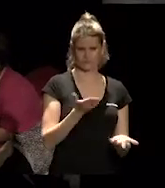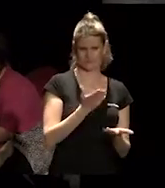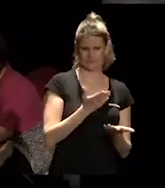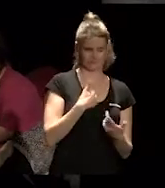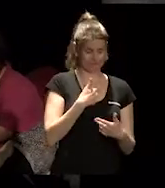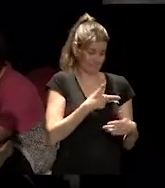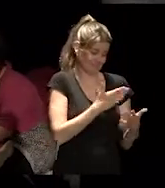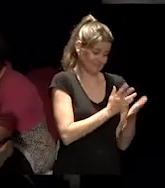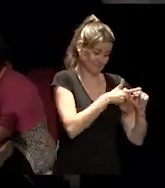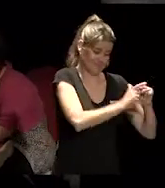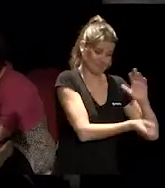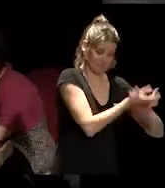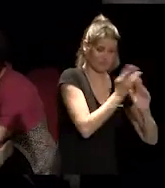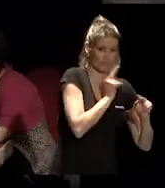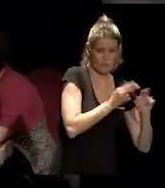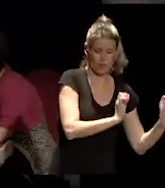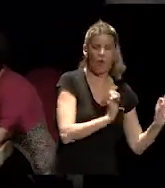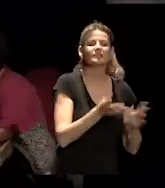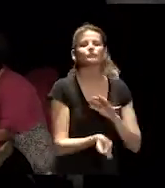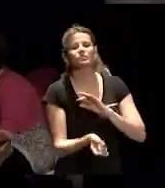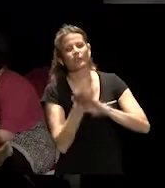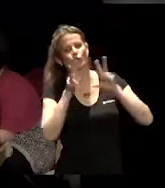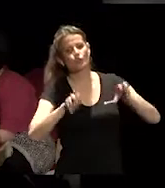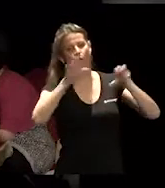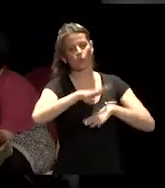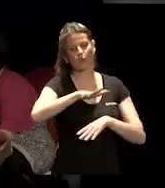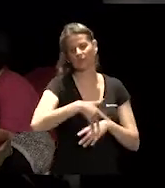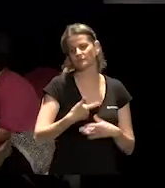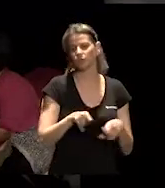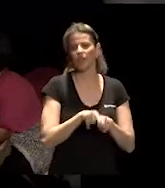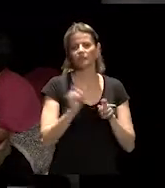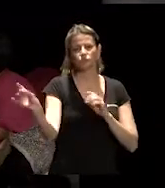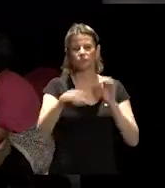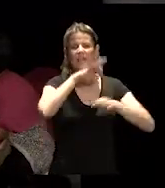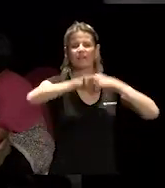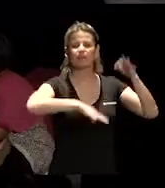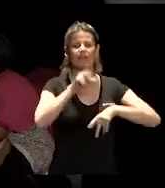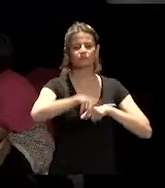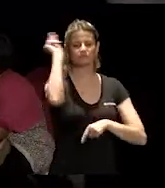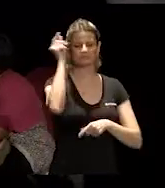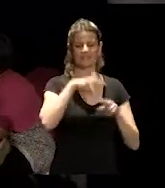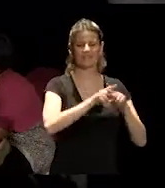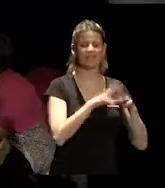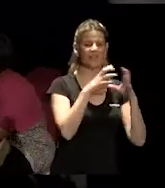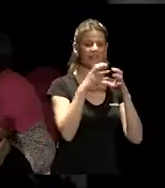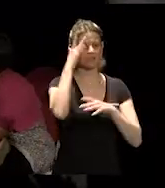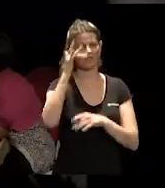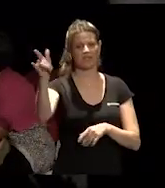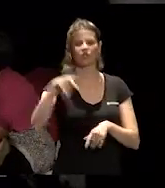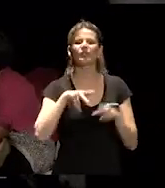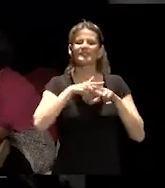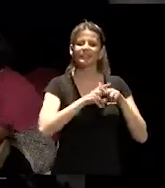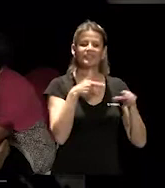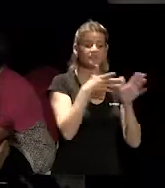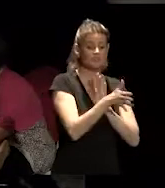de Roberto, ¿no? Necesitamos crear un lugar. Hicimos una asamblea y surgió lo de Taller Naranja Imaginario. Taller, lugar en el que se trabaja una obra de manos.